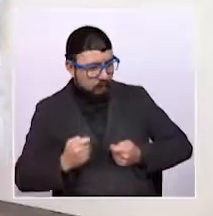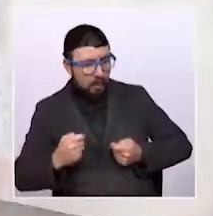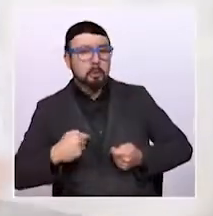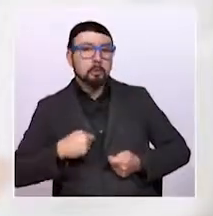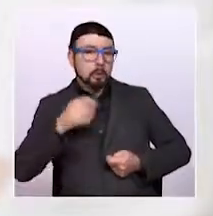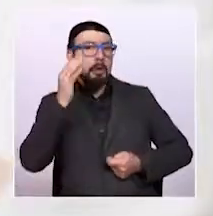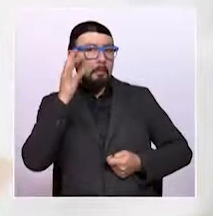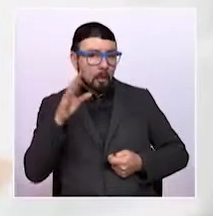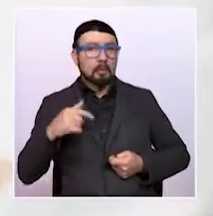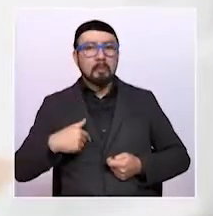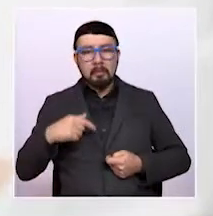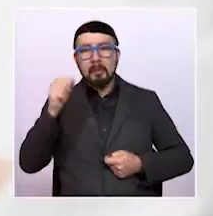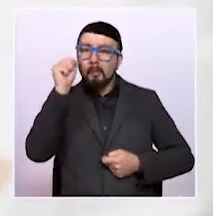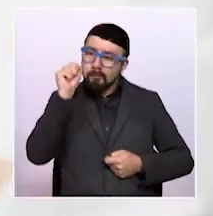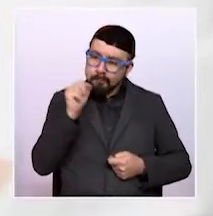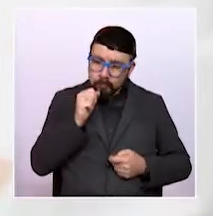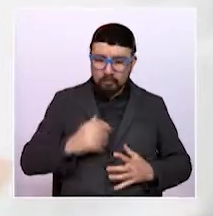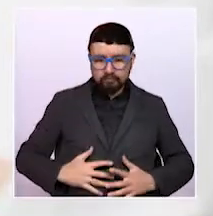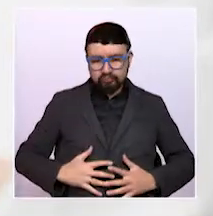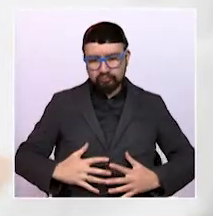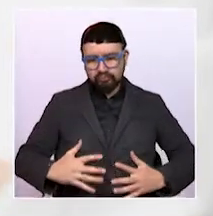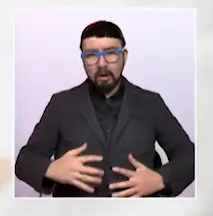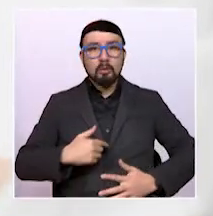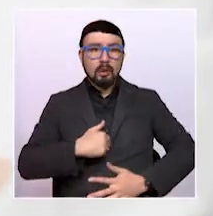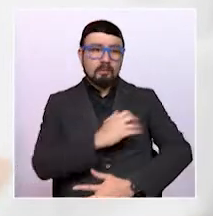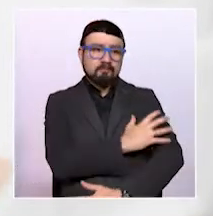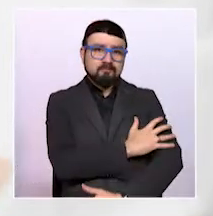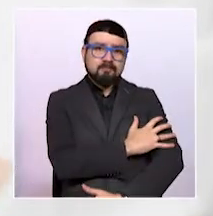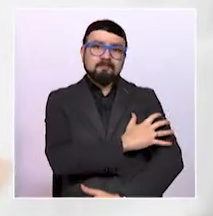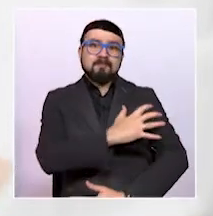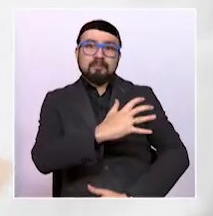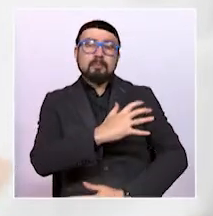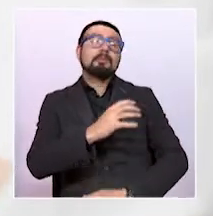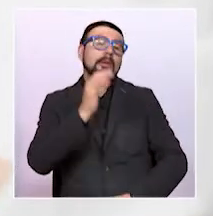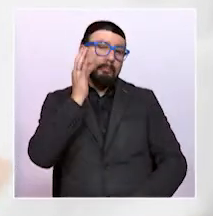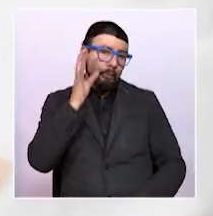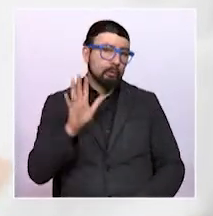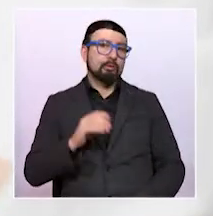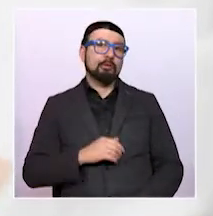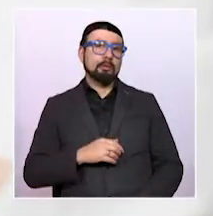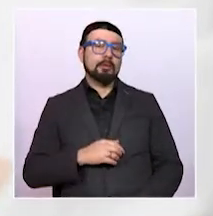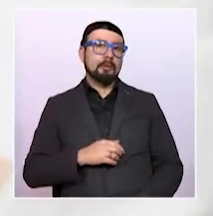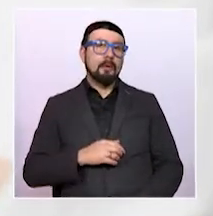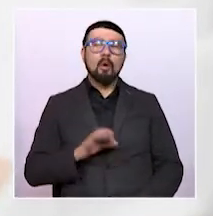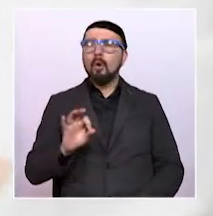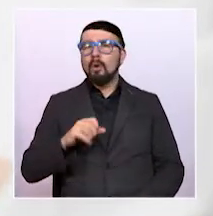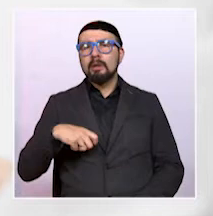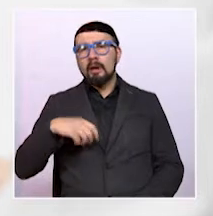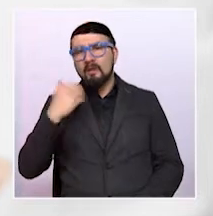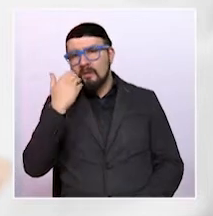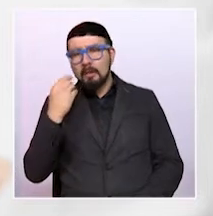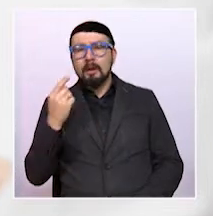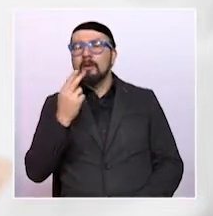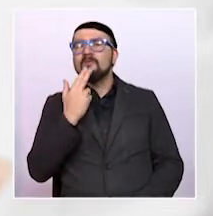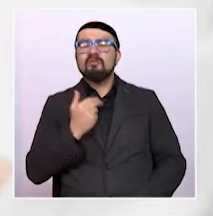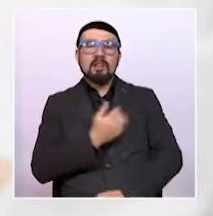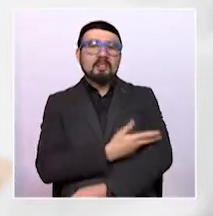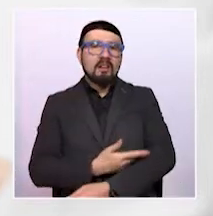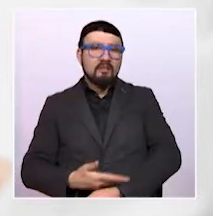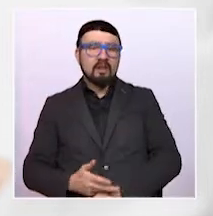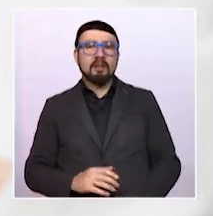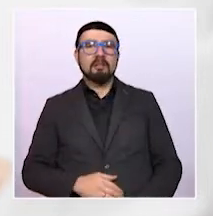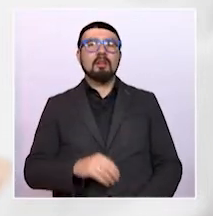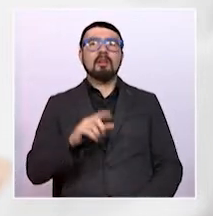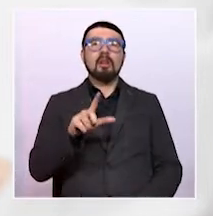preclamsia si tengo la presión alta si tengo enfermedades como diabetes lupus síndrome de